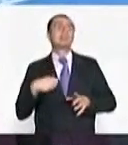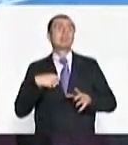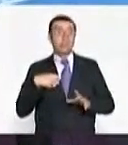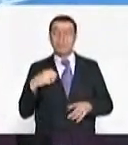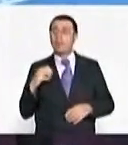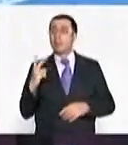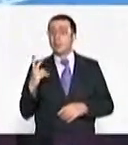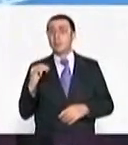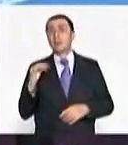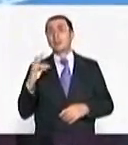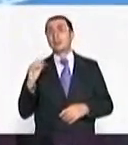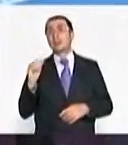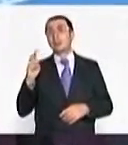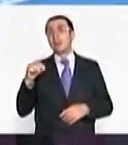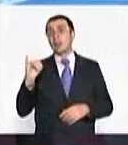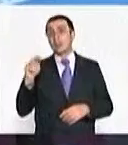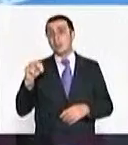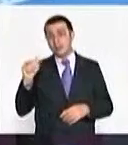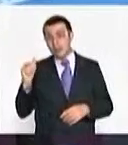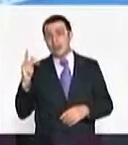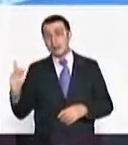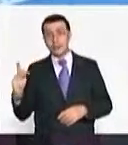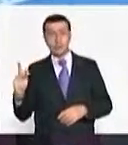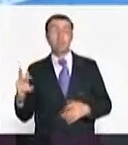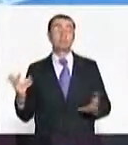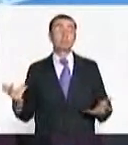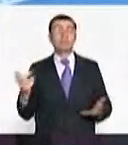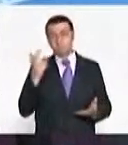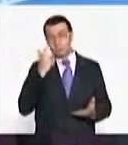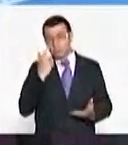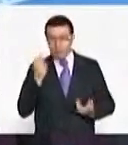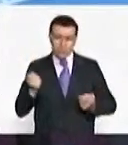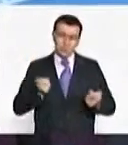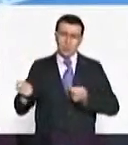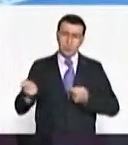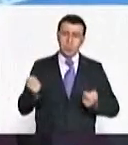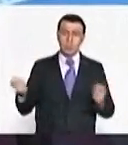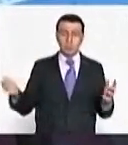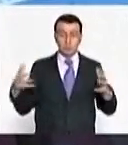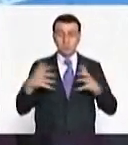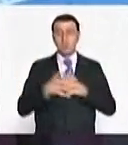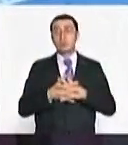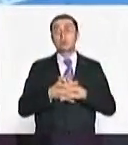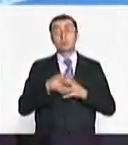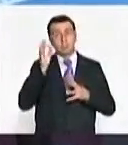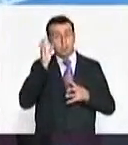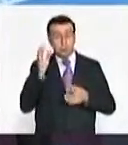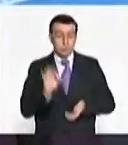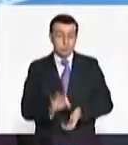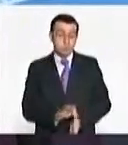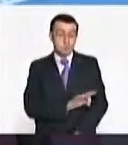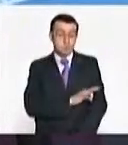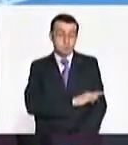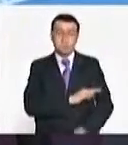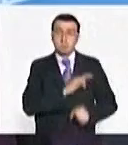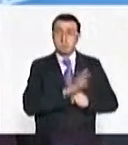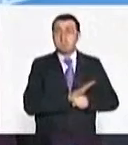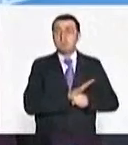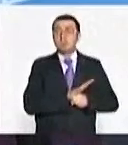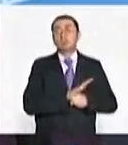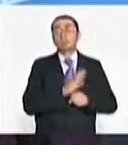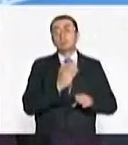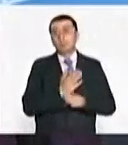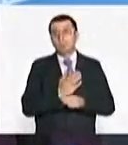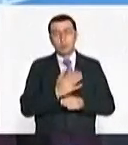el corazón, puedo hacer de que mi NR no esté en el mejor control y que me favorezca un coágulo o un trombo. Entonces por esto siempre